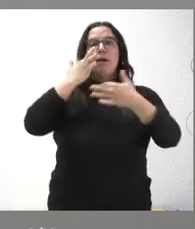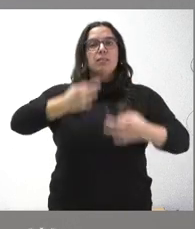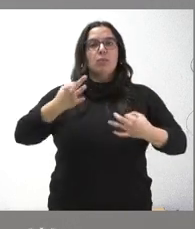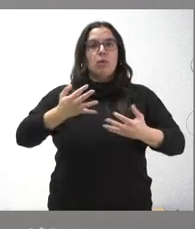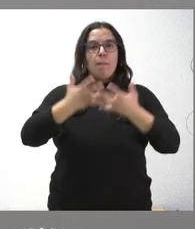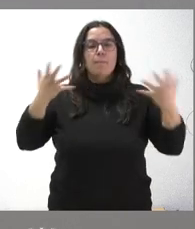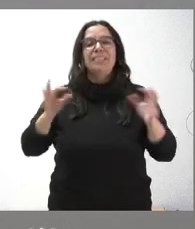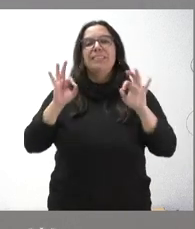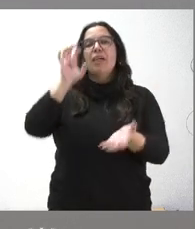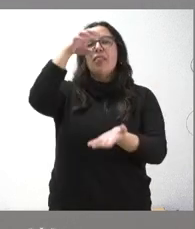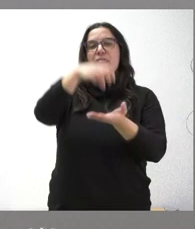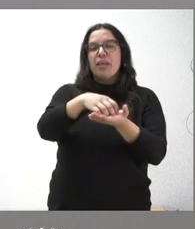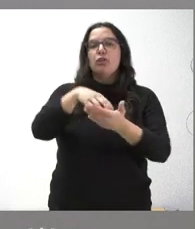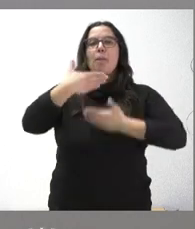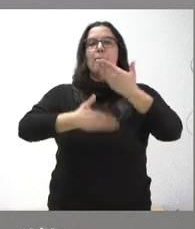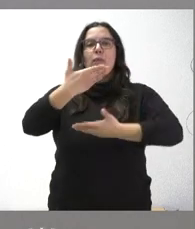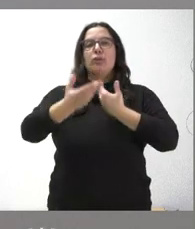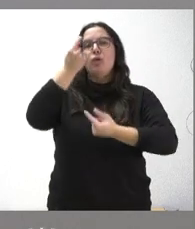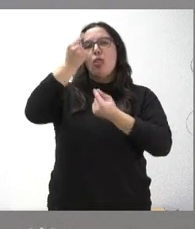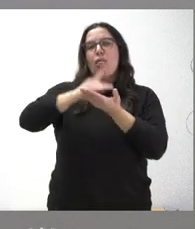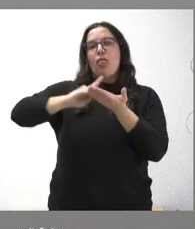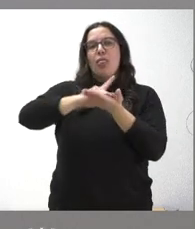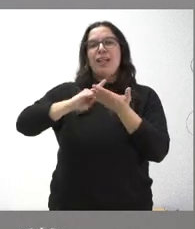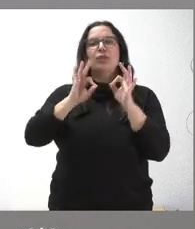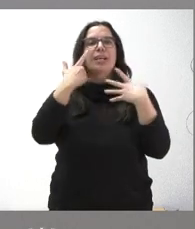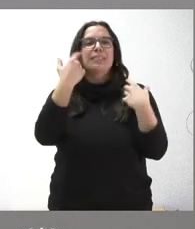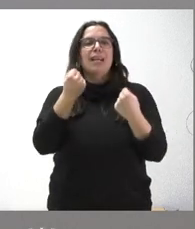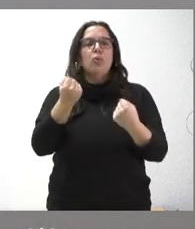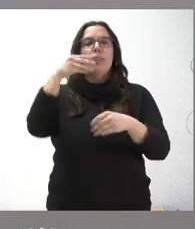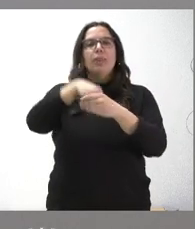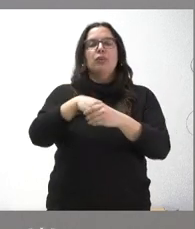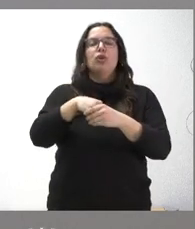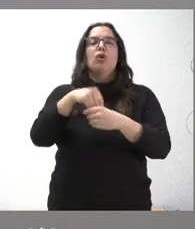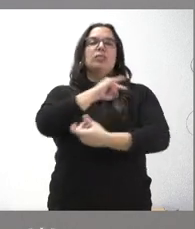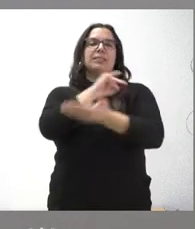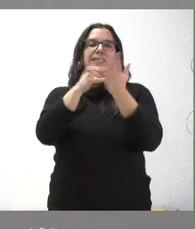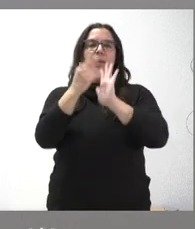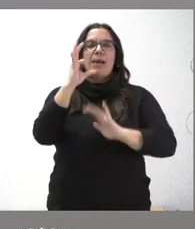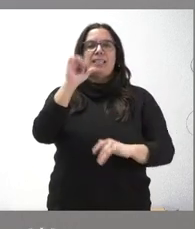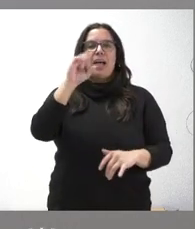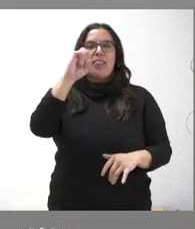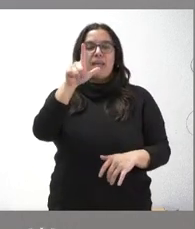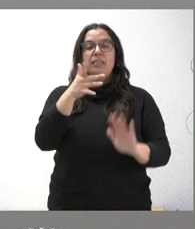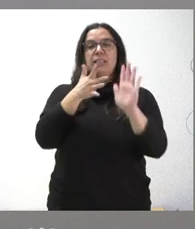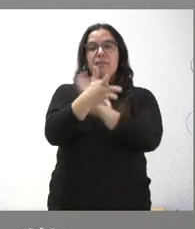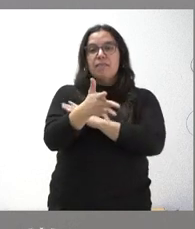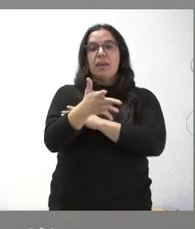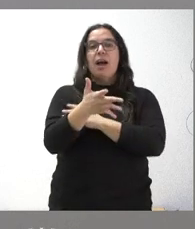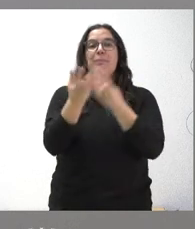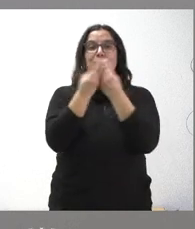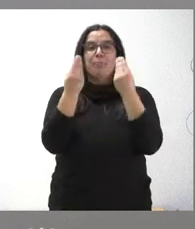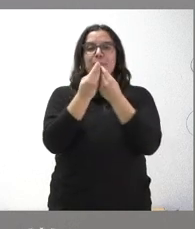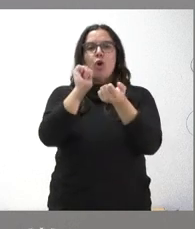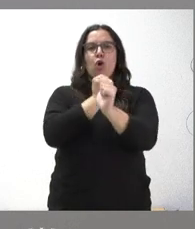en los centros de procesos de datos de de salud de sacil el objeto de este contrato es disponer de espacio suficiente para la realización de